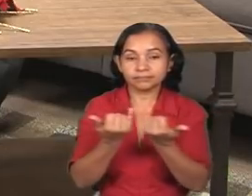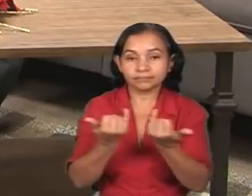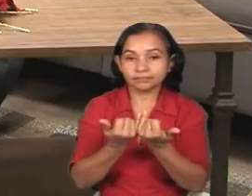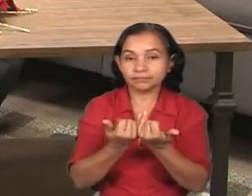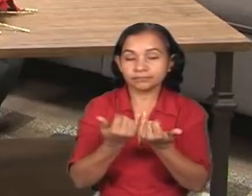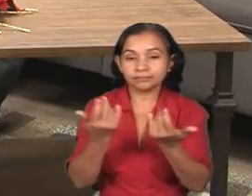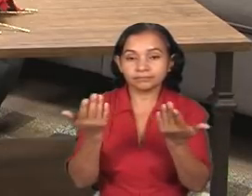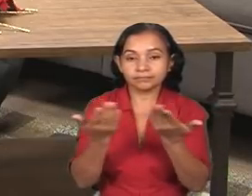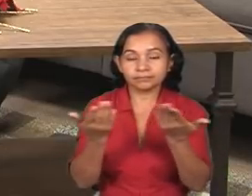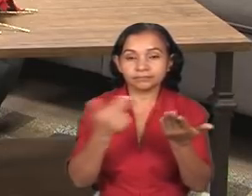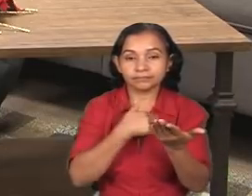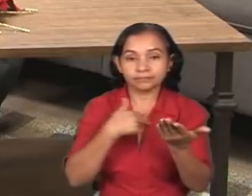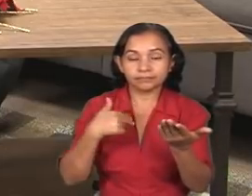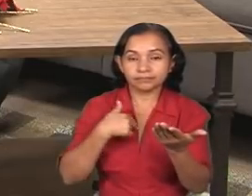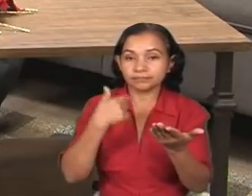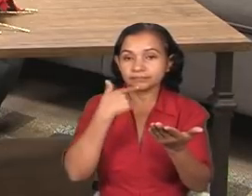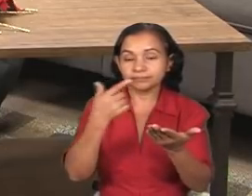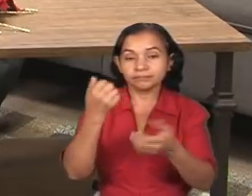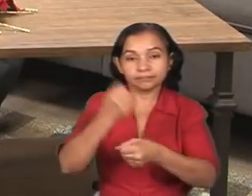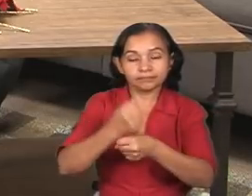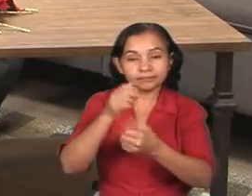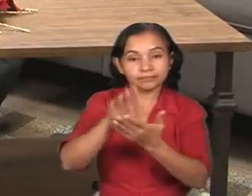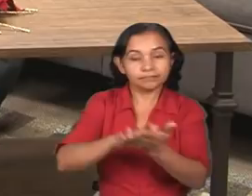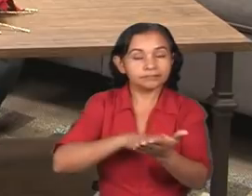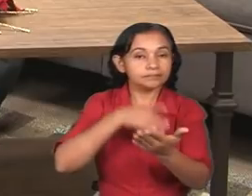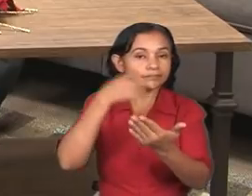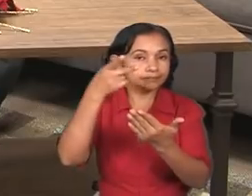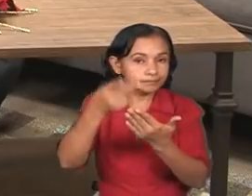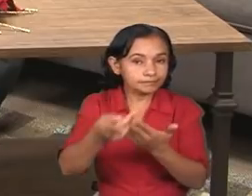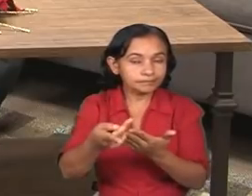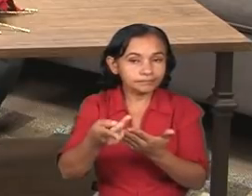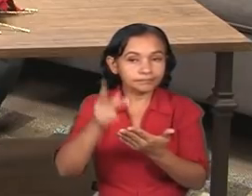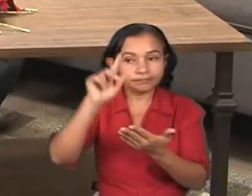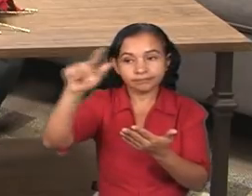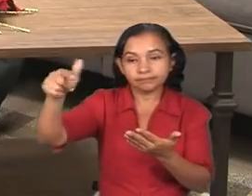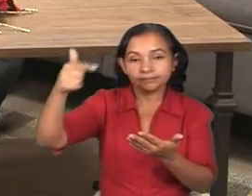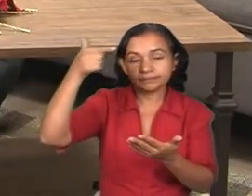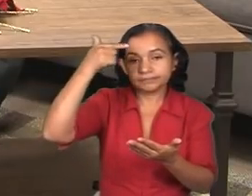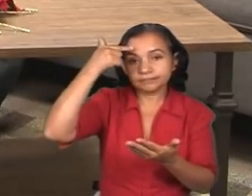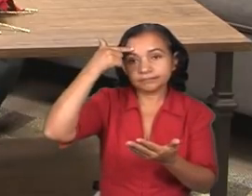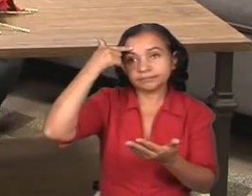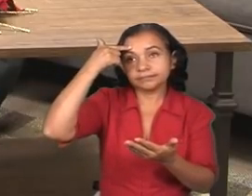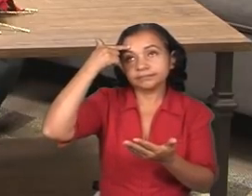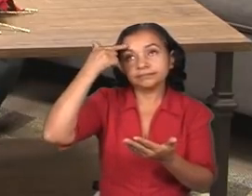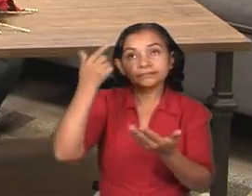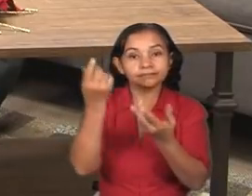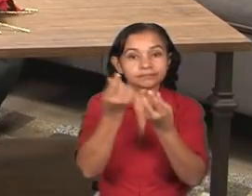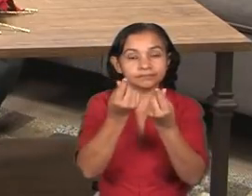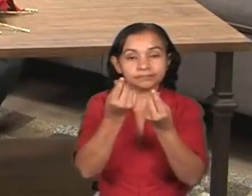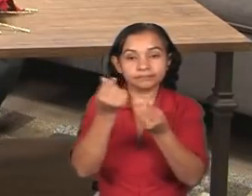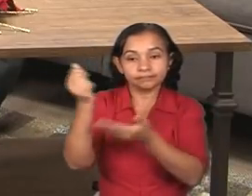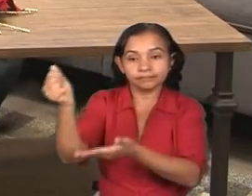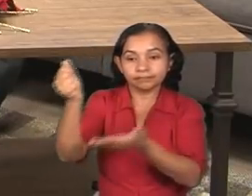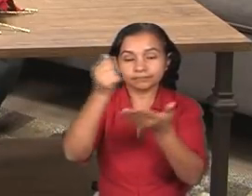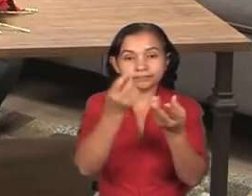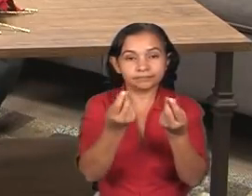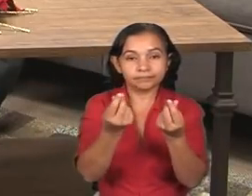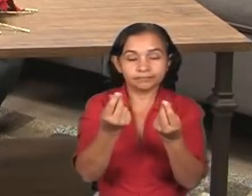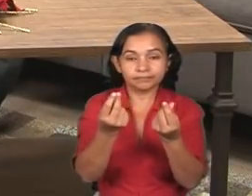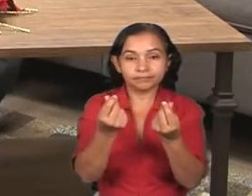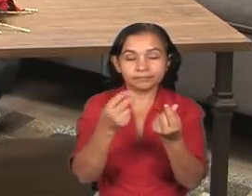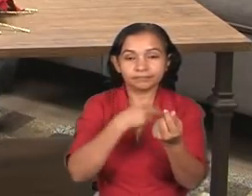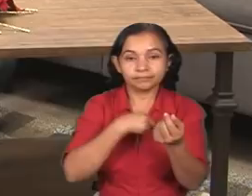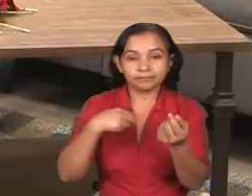pero además okay, también nos permitió ejecutar un programa que es de gobierno, de los recursos del Tesoro, nos permiten también, sí, sí, tener un